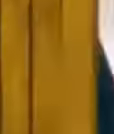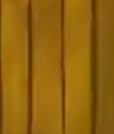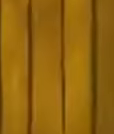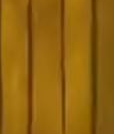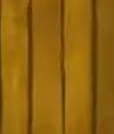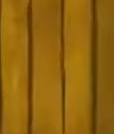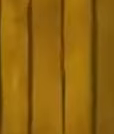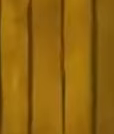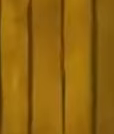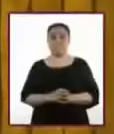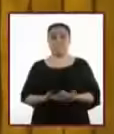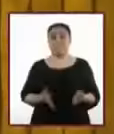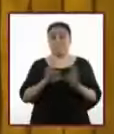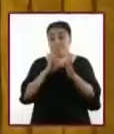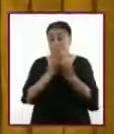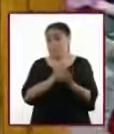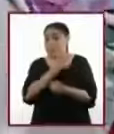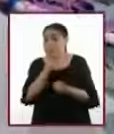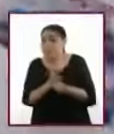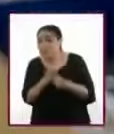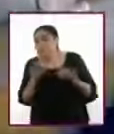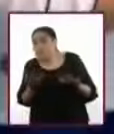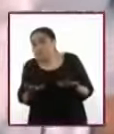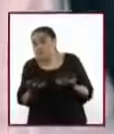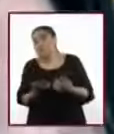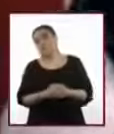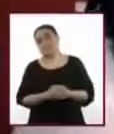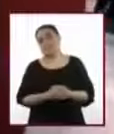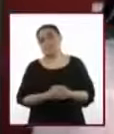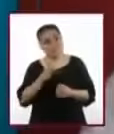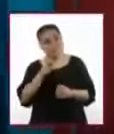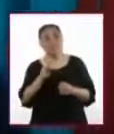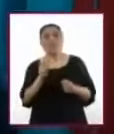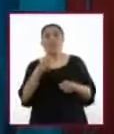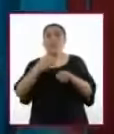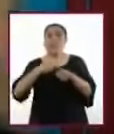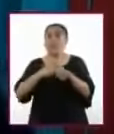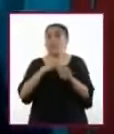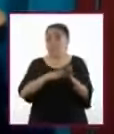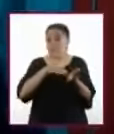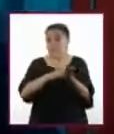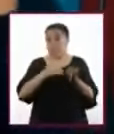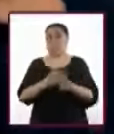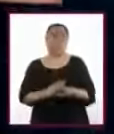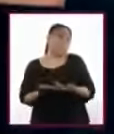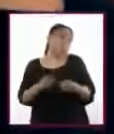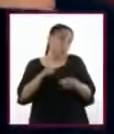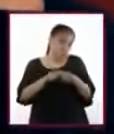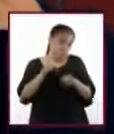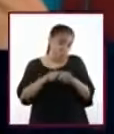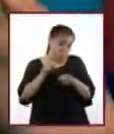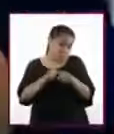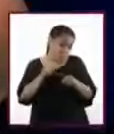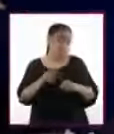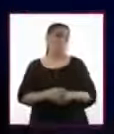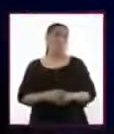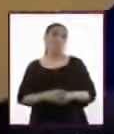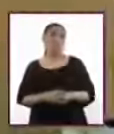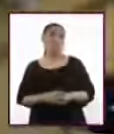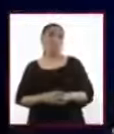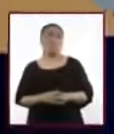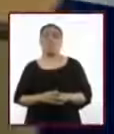Bueno, en la segunda técnica solo ocuparemos esta caja de cartón, colores, y